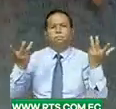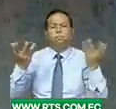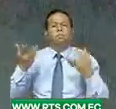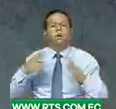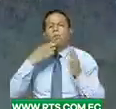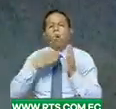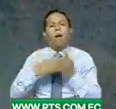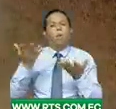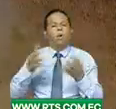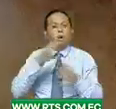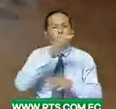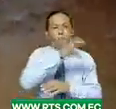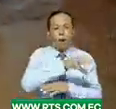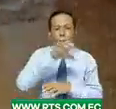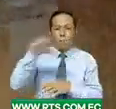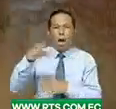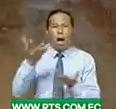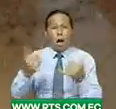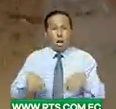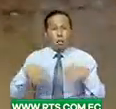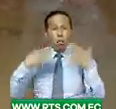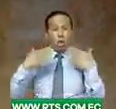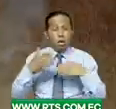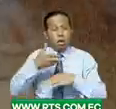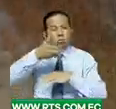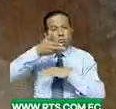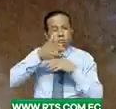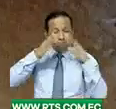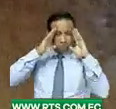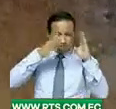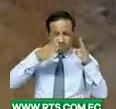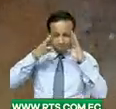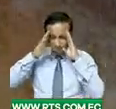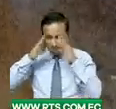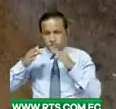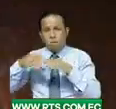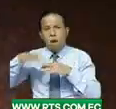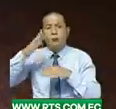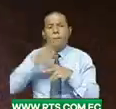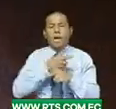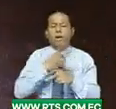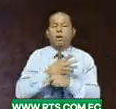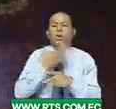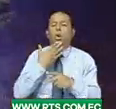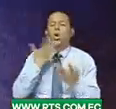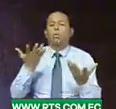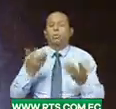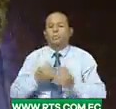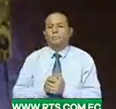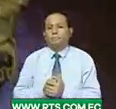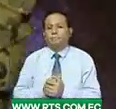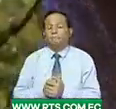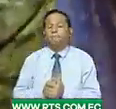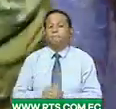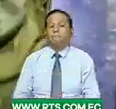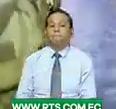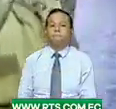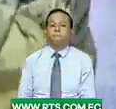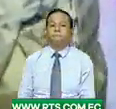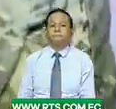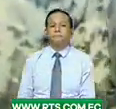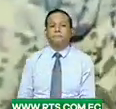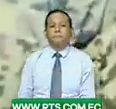Jimena y Pascuales pretende aquietar. Las Aguas, con cámara de Javier